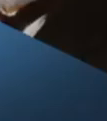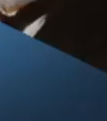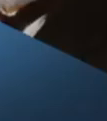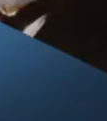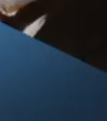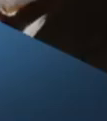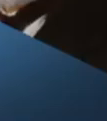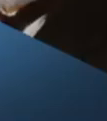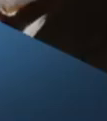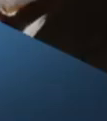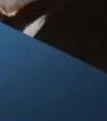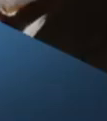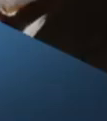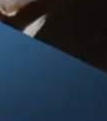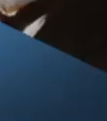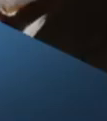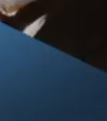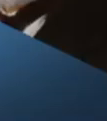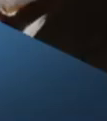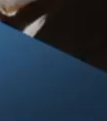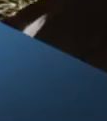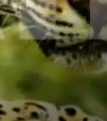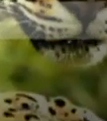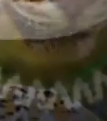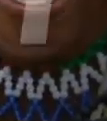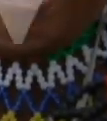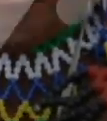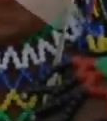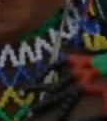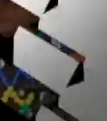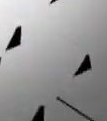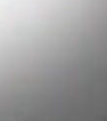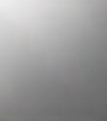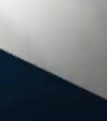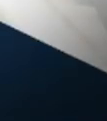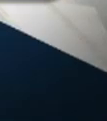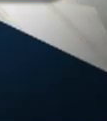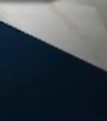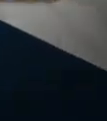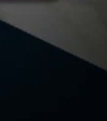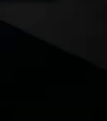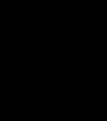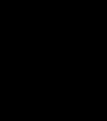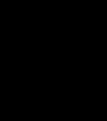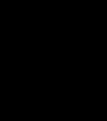Bell patentó la invención del teléfono.